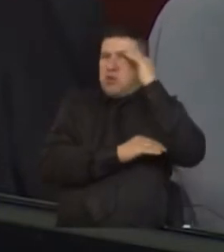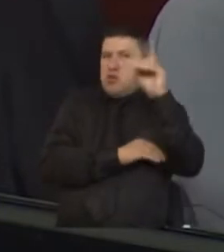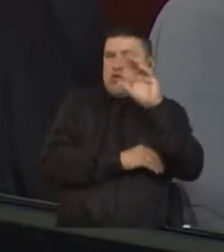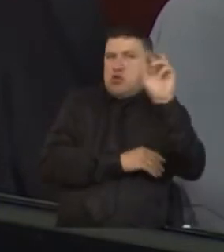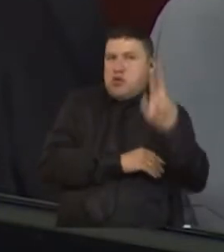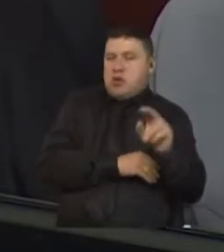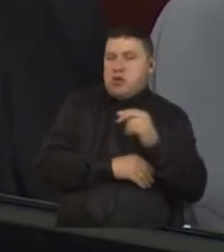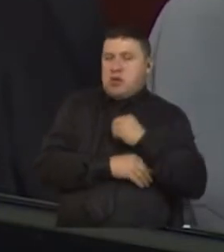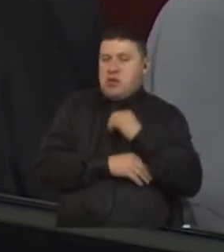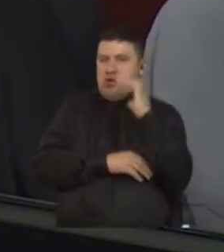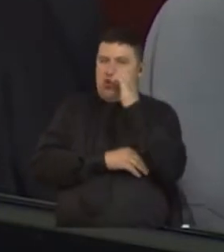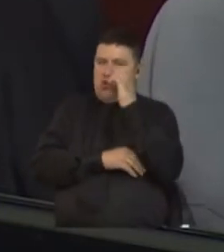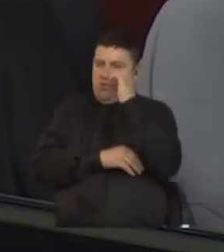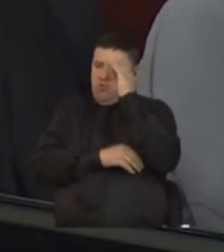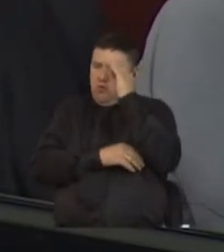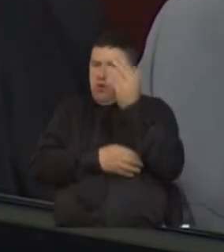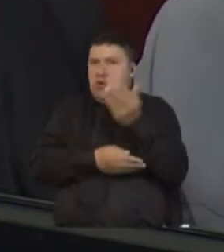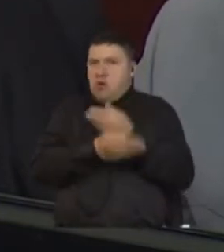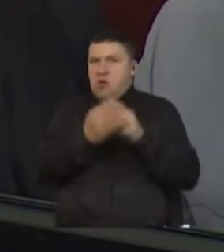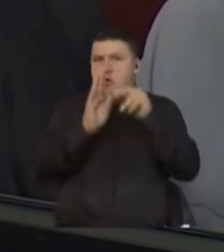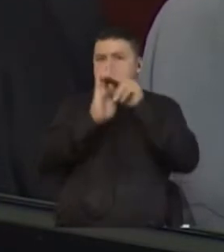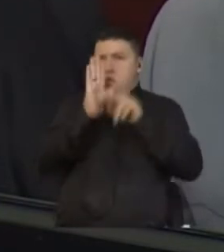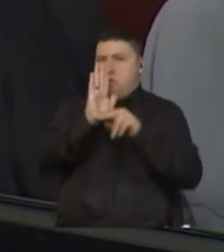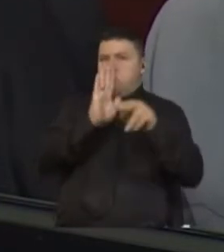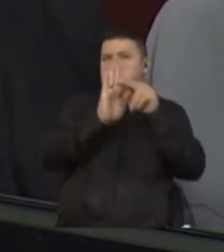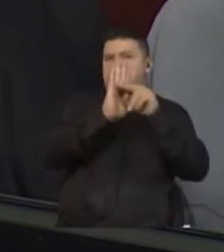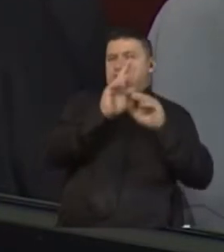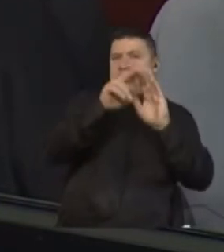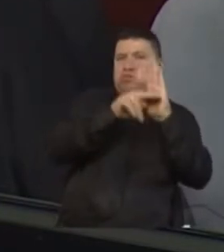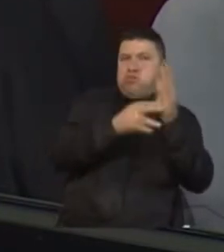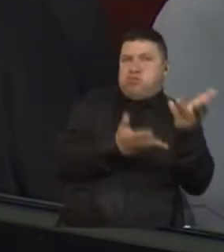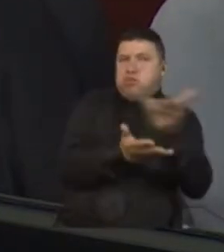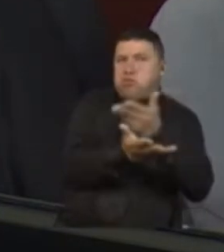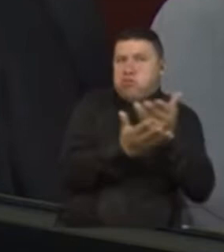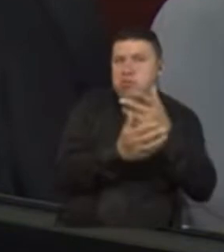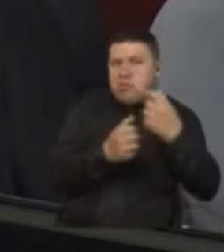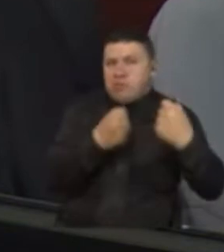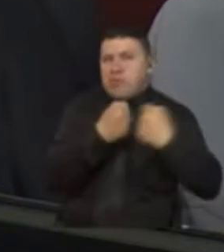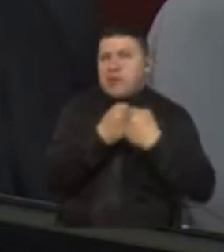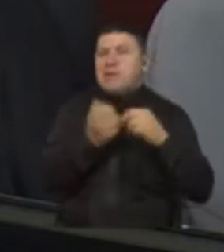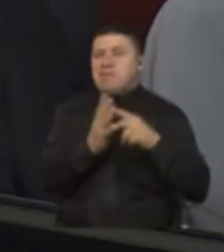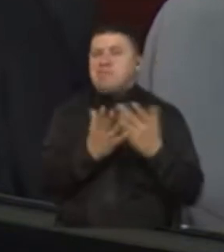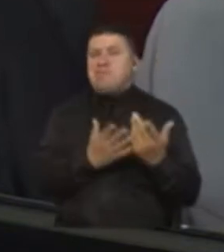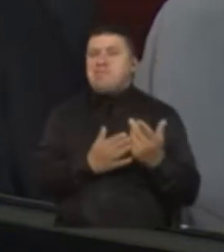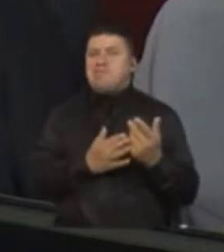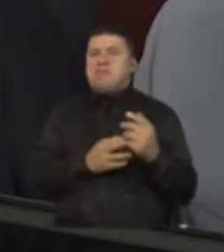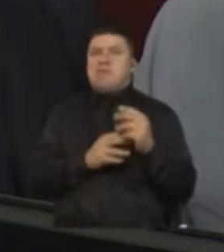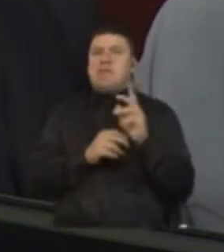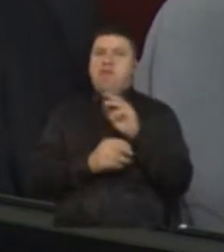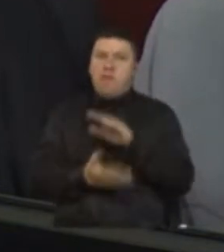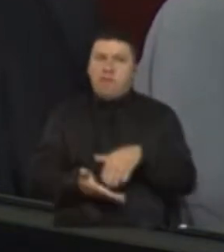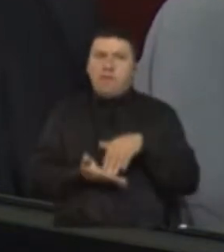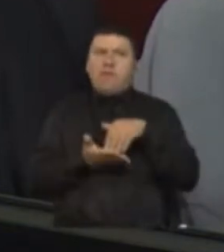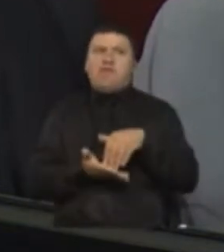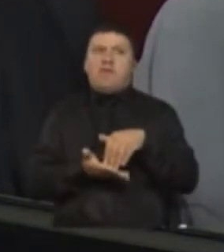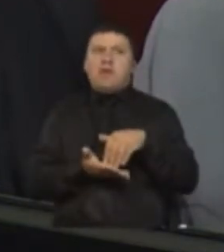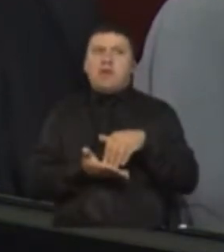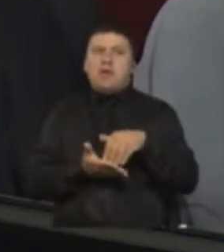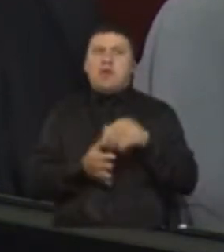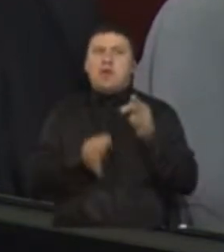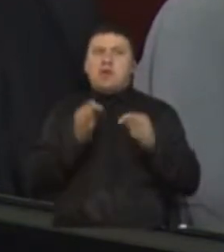estados, racionalizando los protocolos de cooperación. Esto redunda en el fortalecimiento de